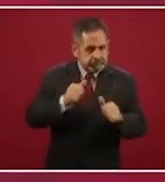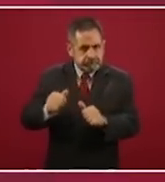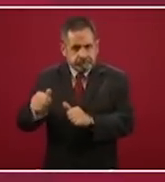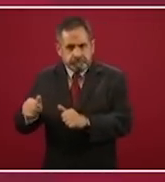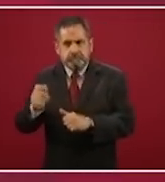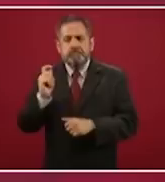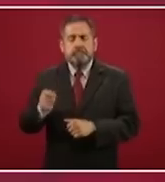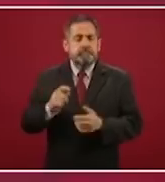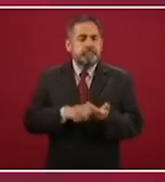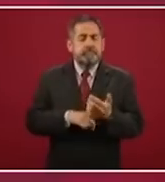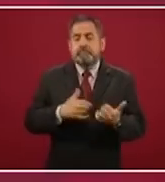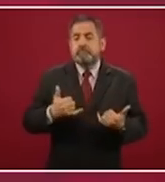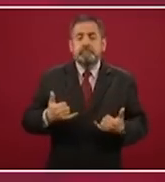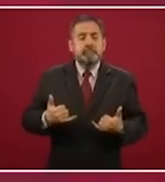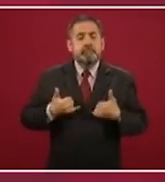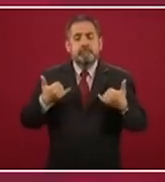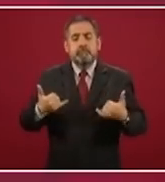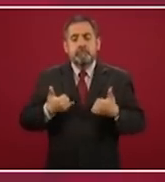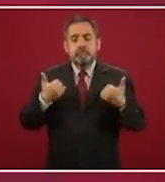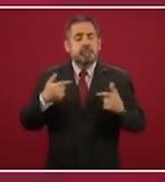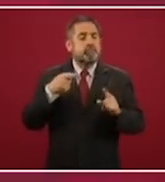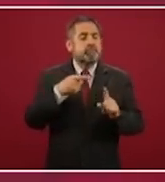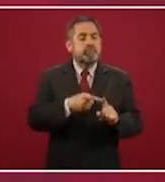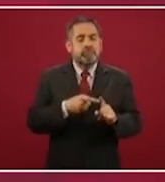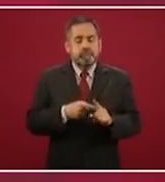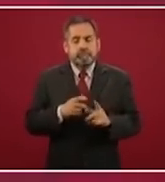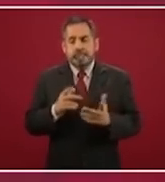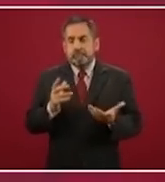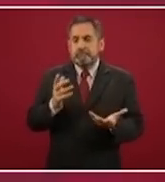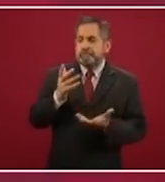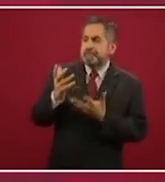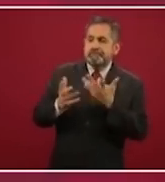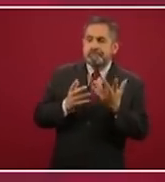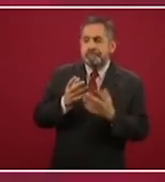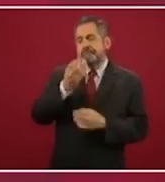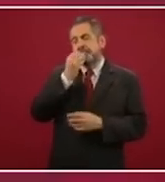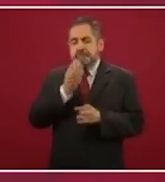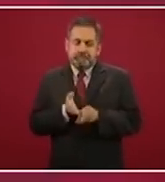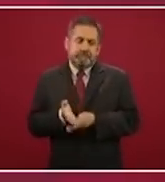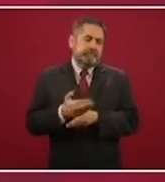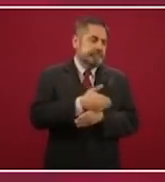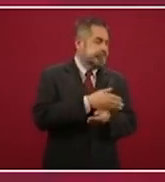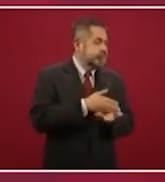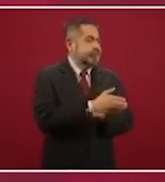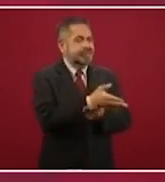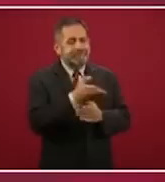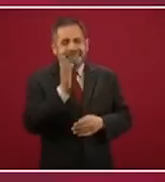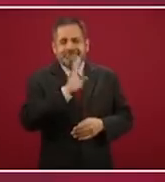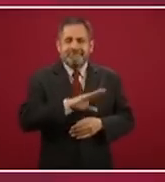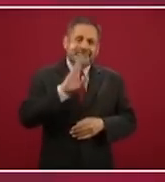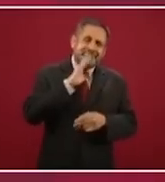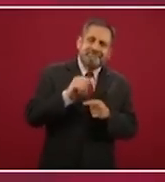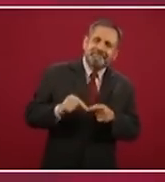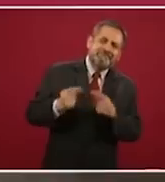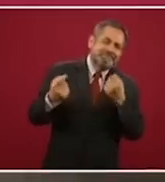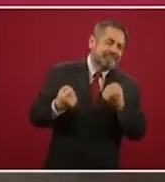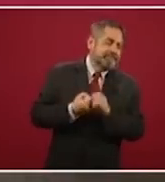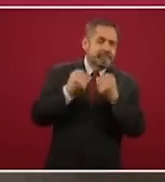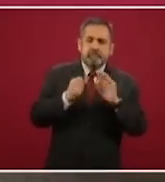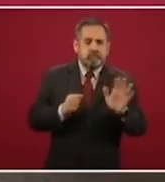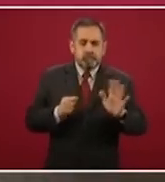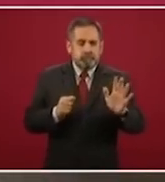jóvenes no se vean obligados a tomar el camino de las conductas antisociales, que